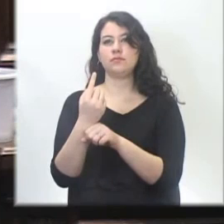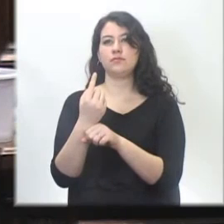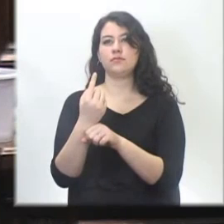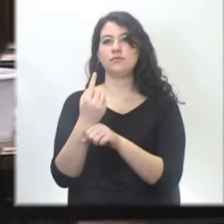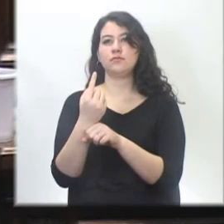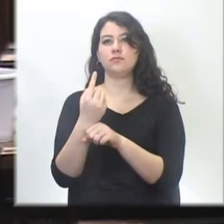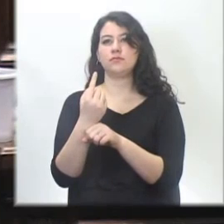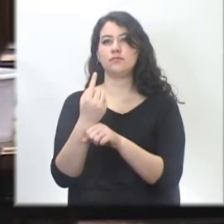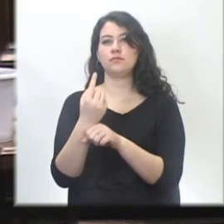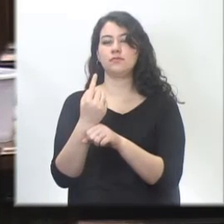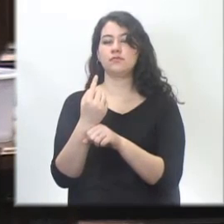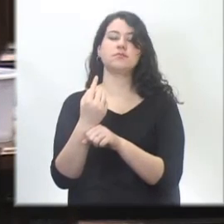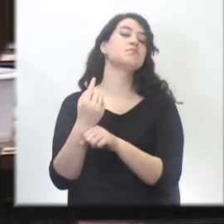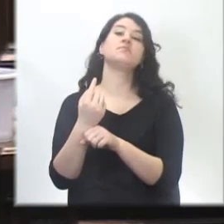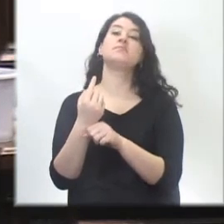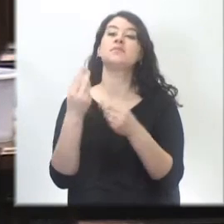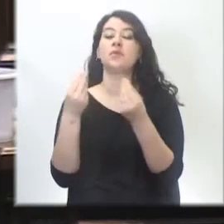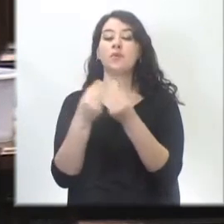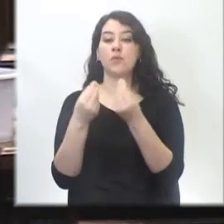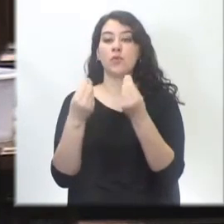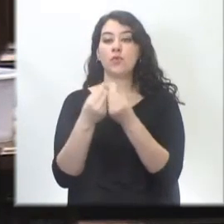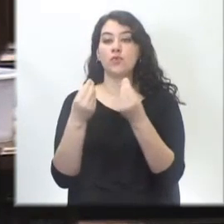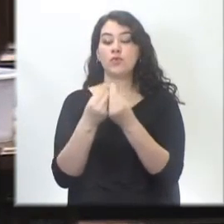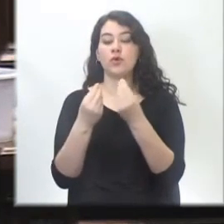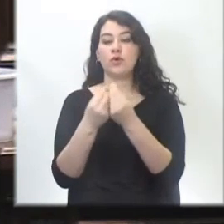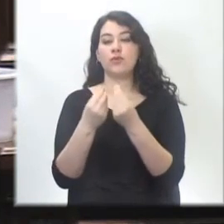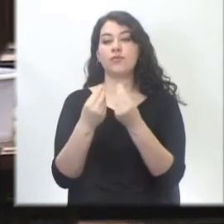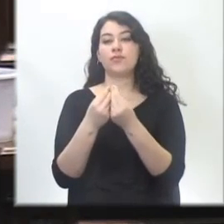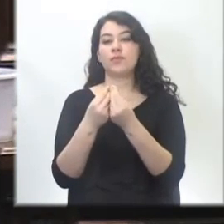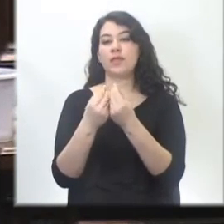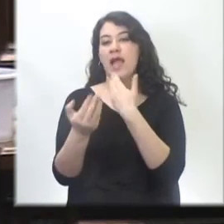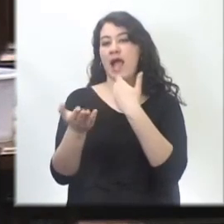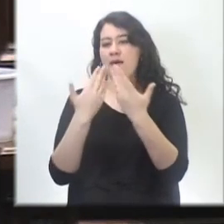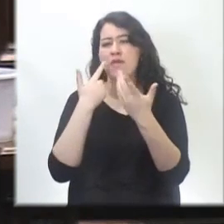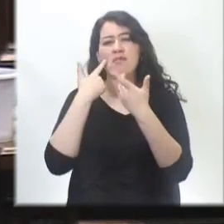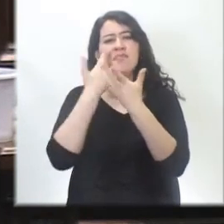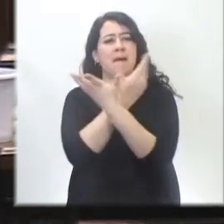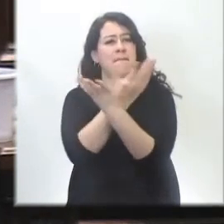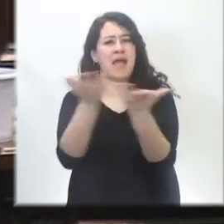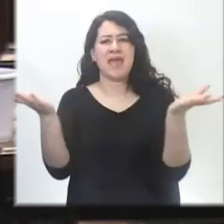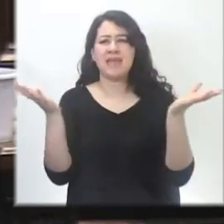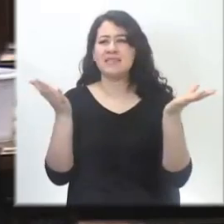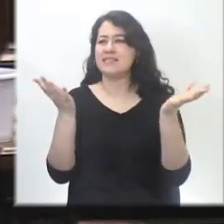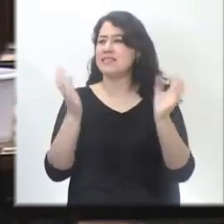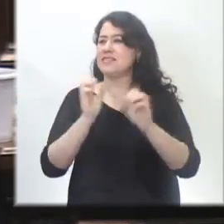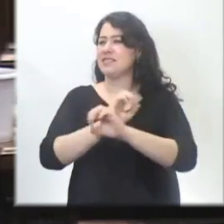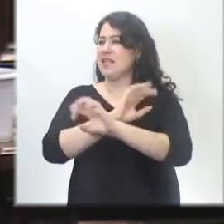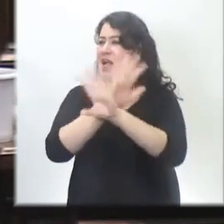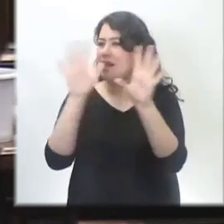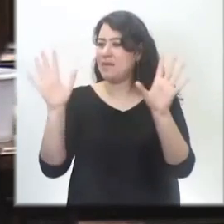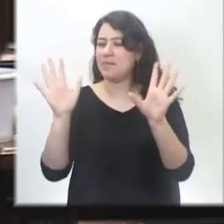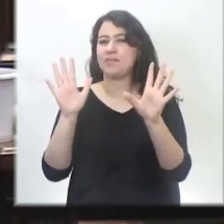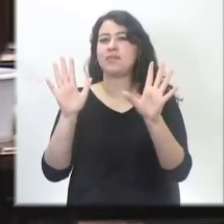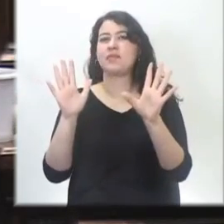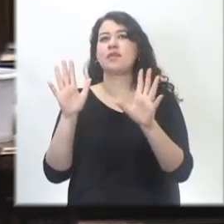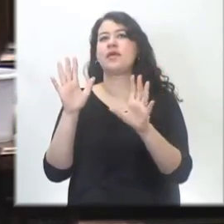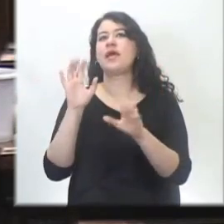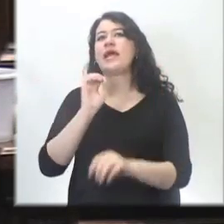quienes en múltiples oportunidades hablaban de la transparencia, que han criticado